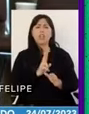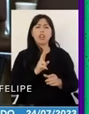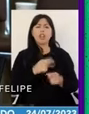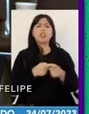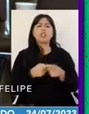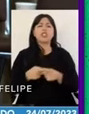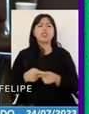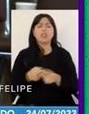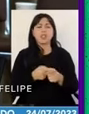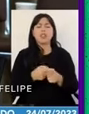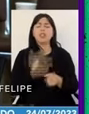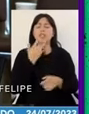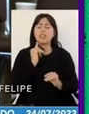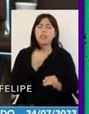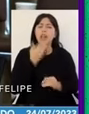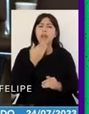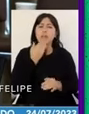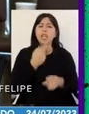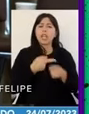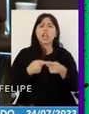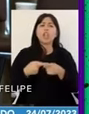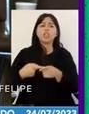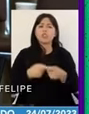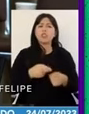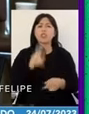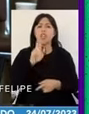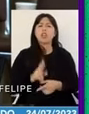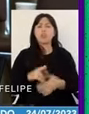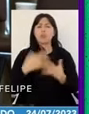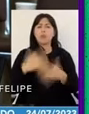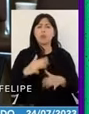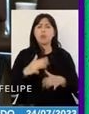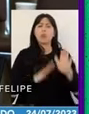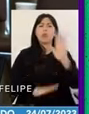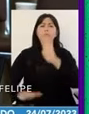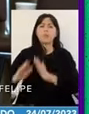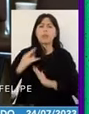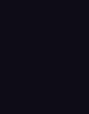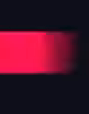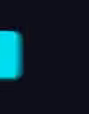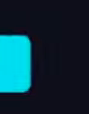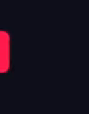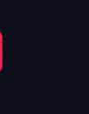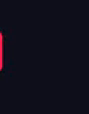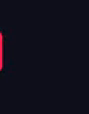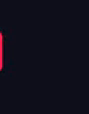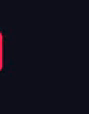rol social muy importante, de la protección de la vida y de los bienes de las familias chilenas.